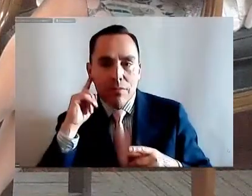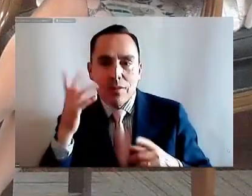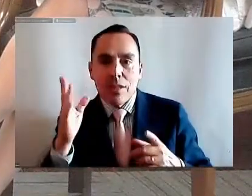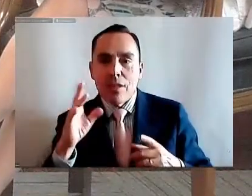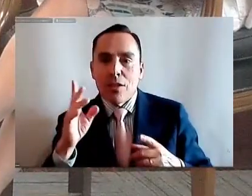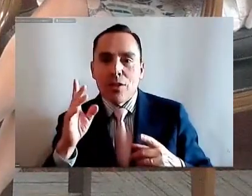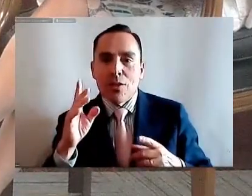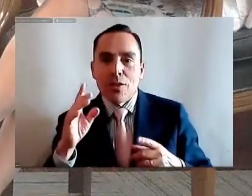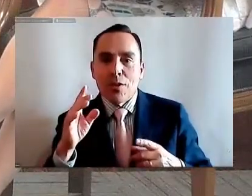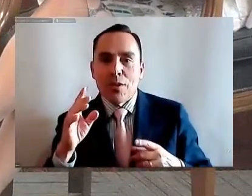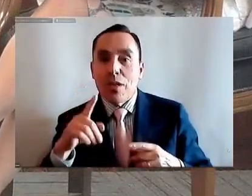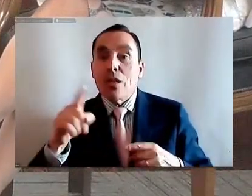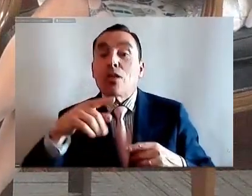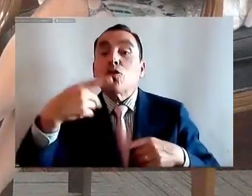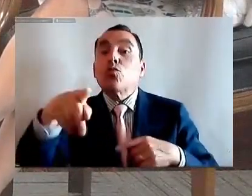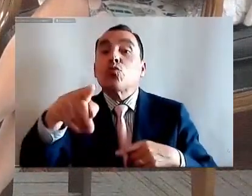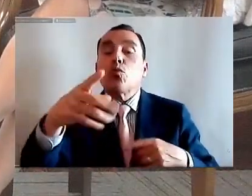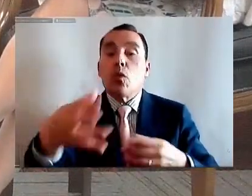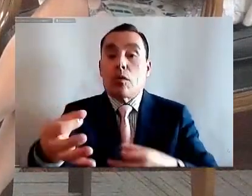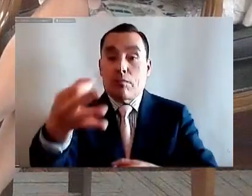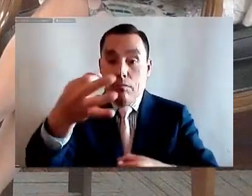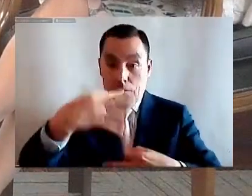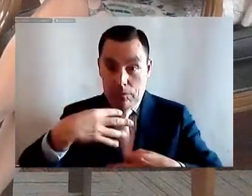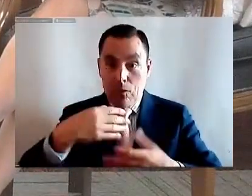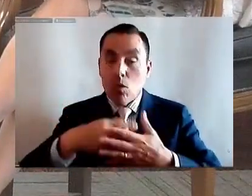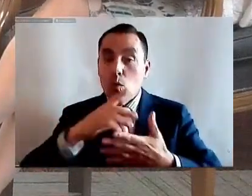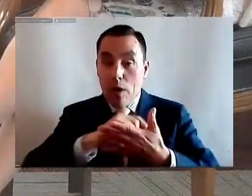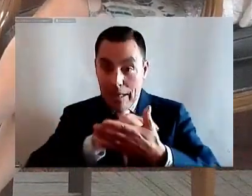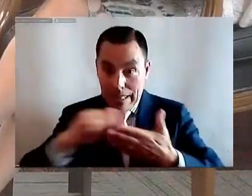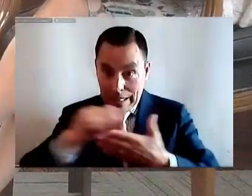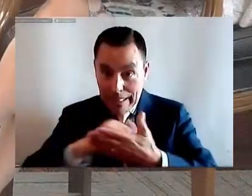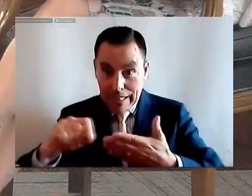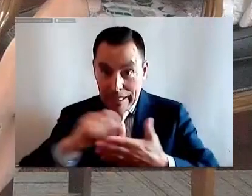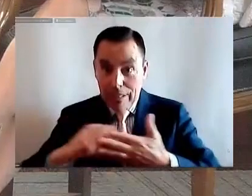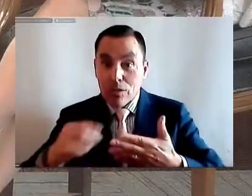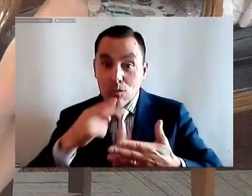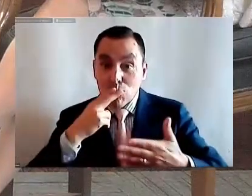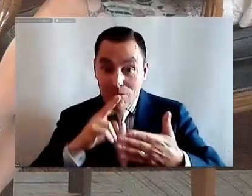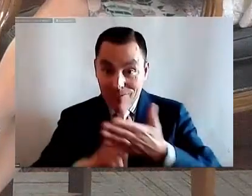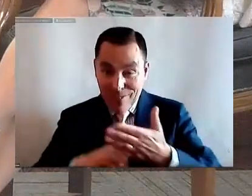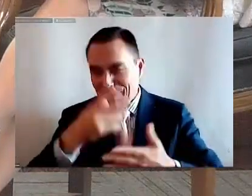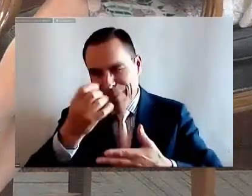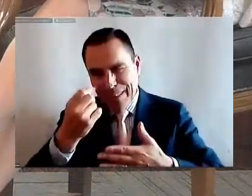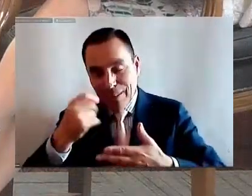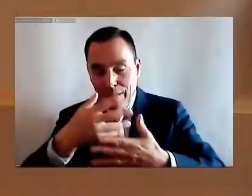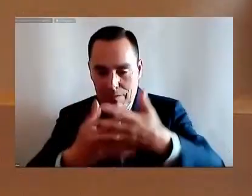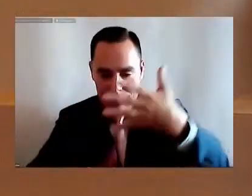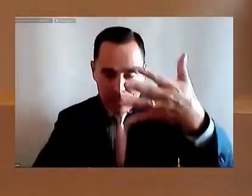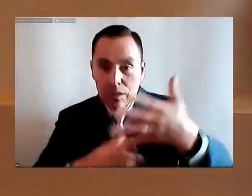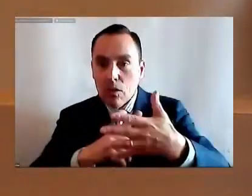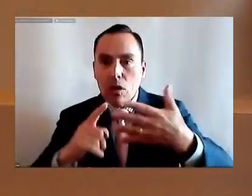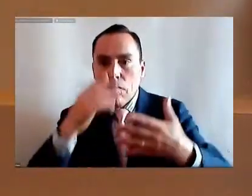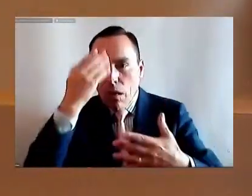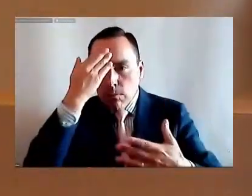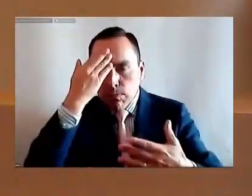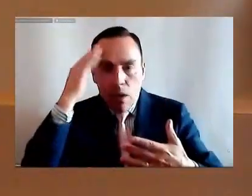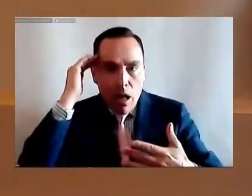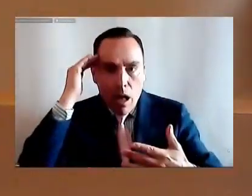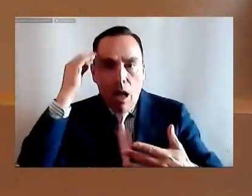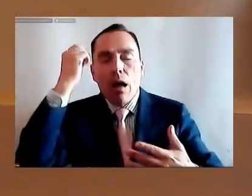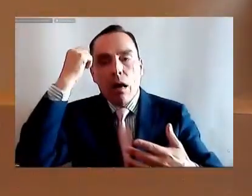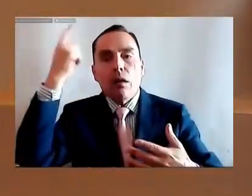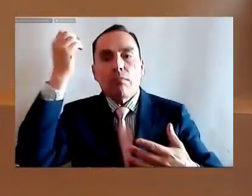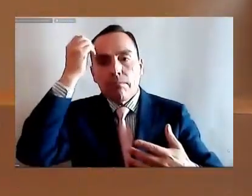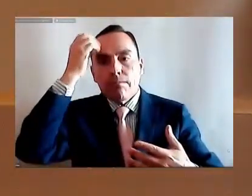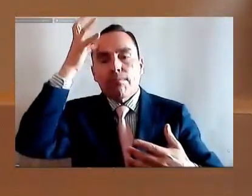uno de los documentos que me enviaron escrito por ti. Claro, no, de eso yo creo que no hay conciencia, pero sí se hace presente que estas